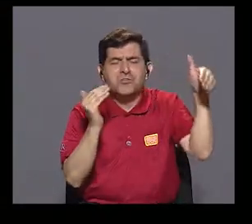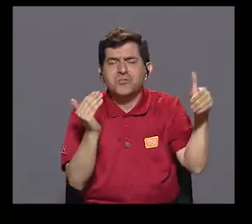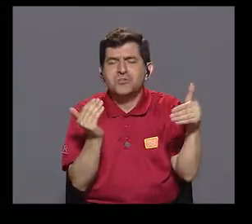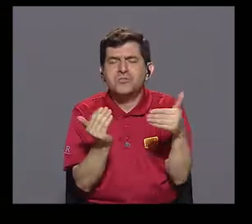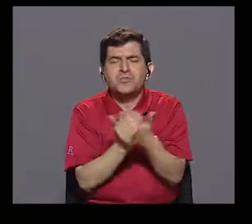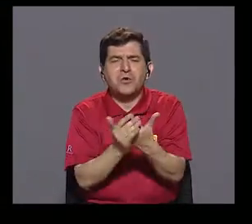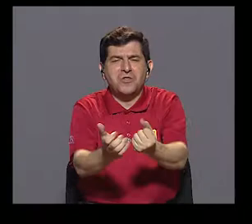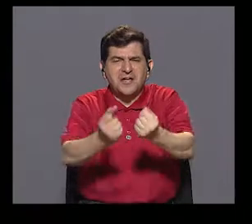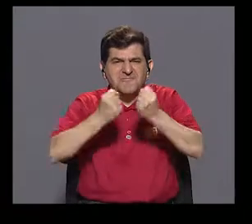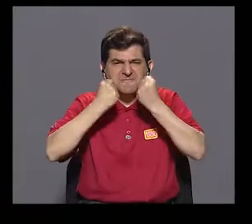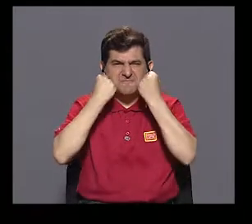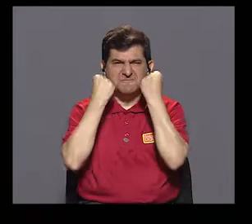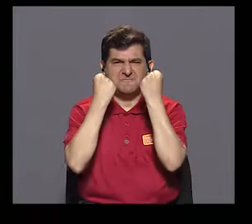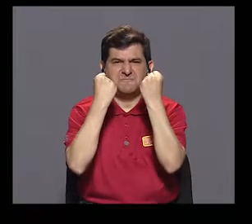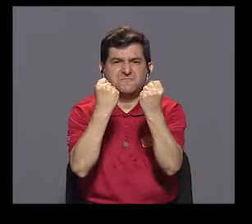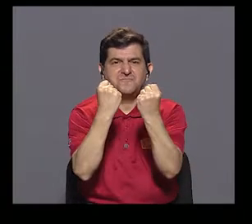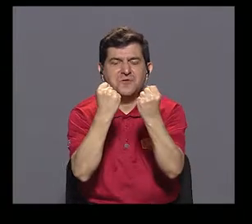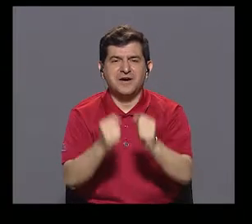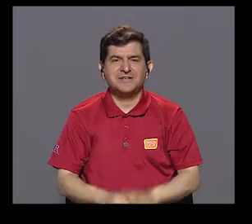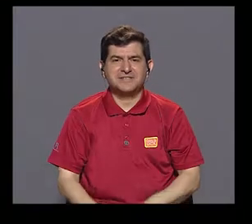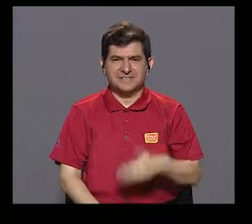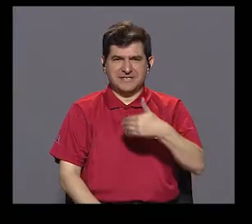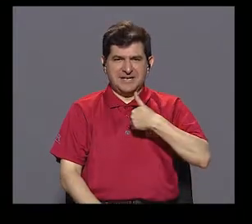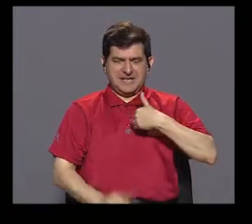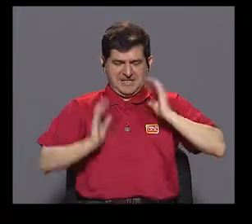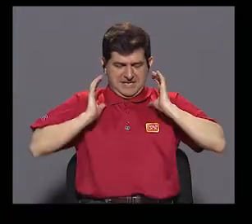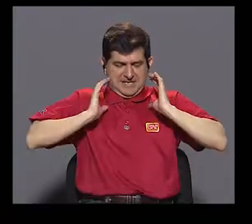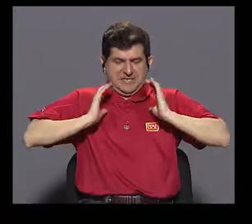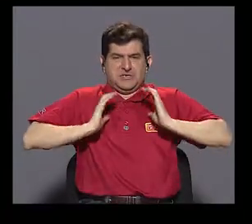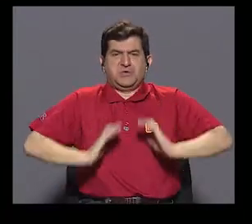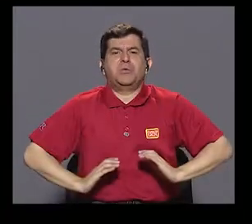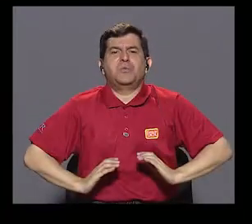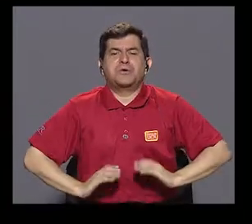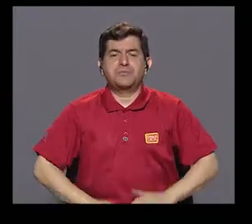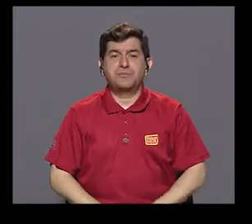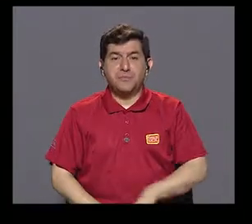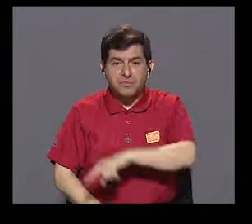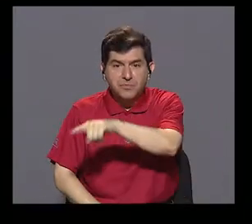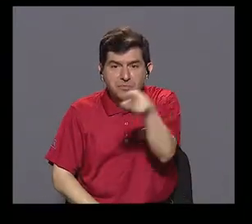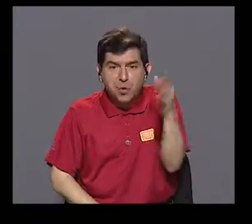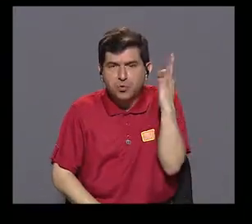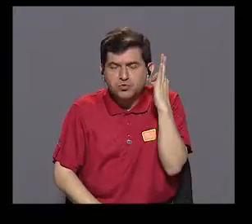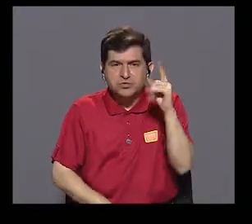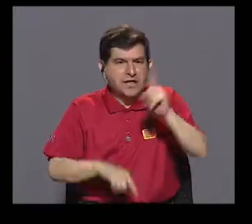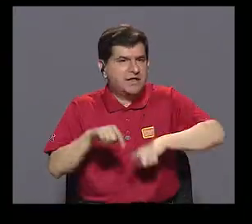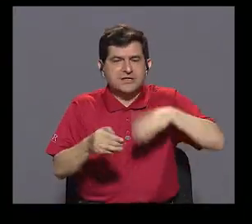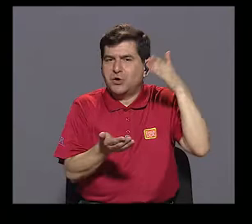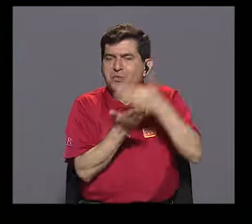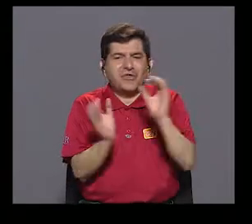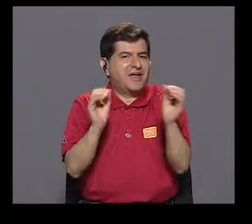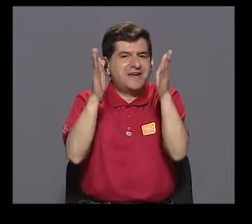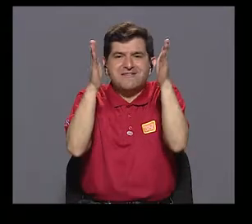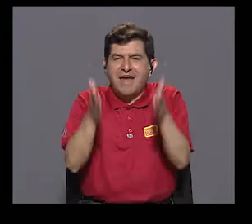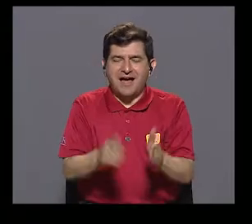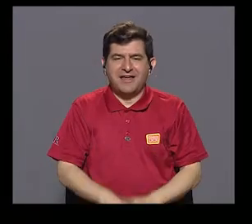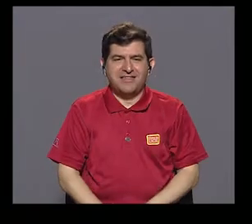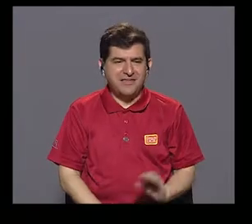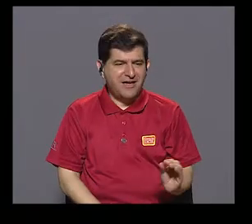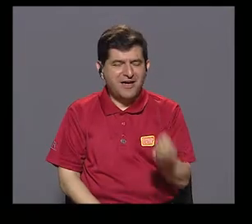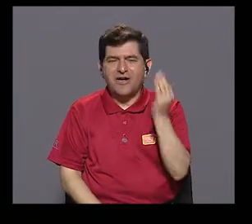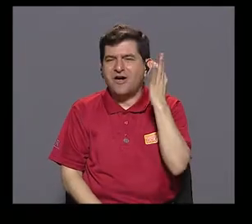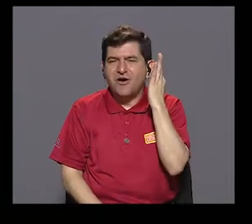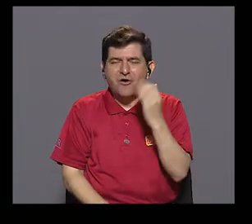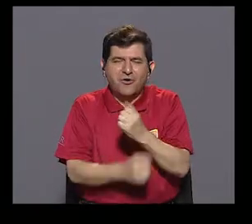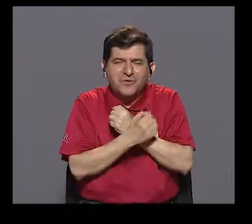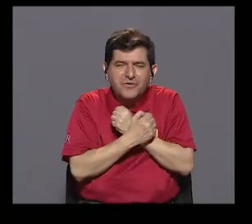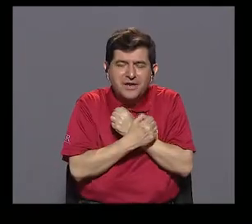absolutamente con toda la fuerza que nos invade el cuerpo. Son ustedes imparables.